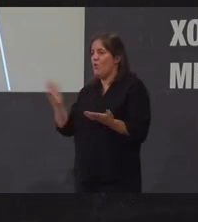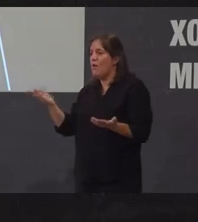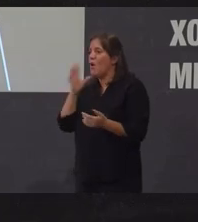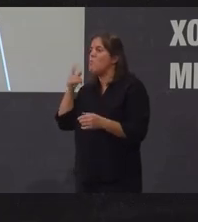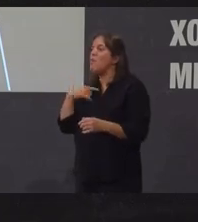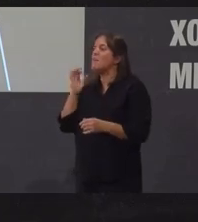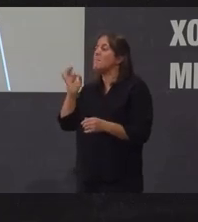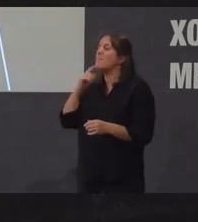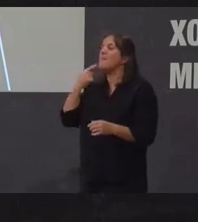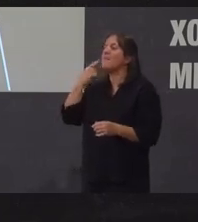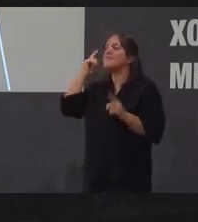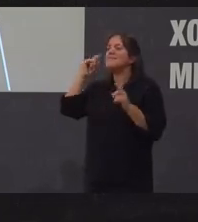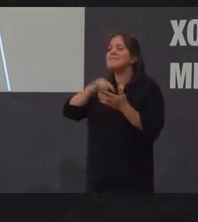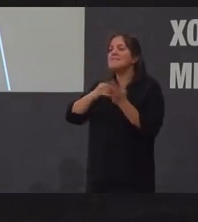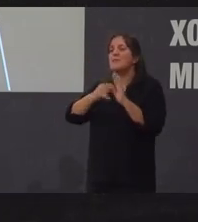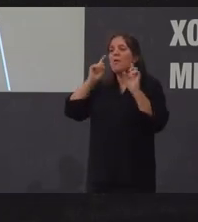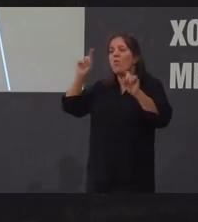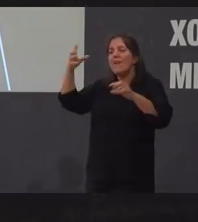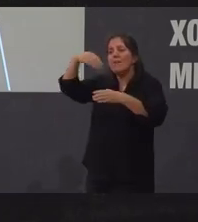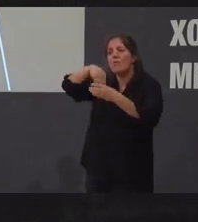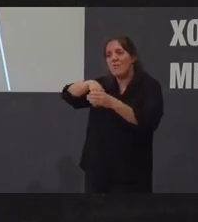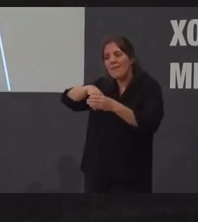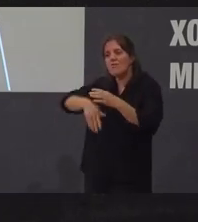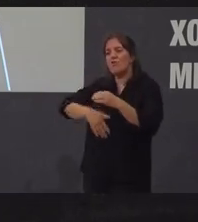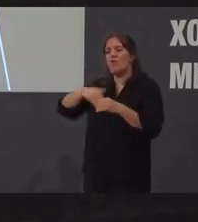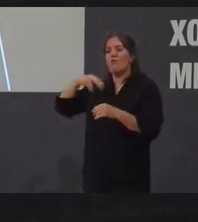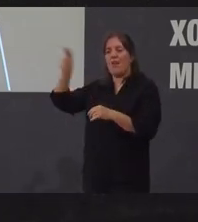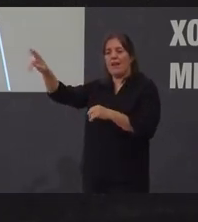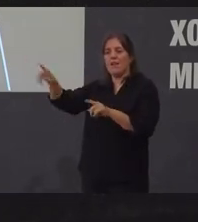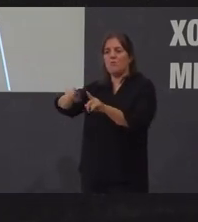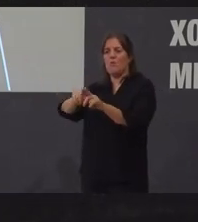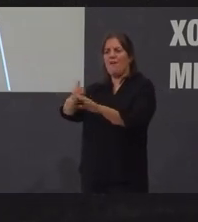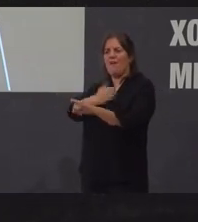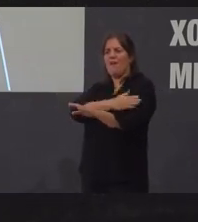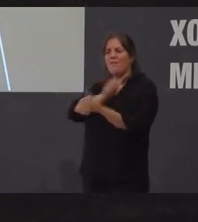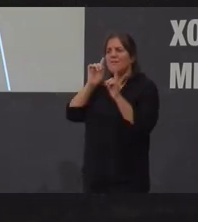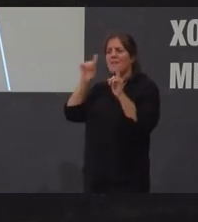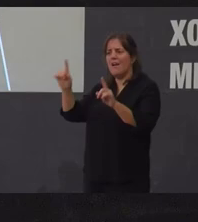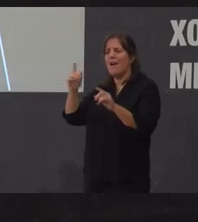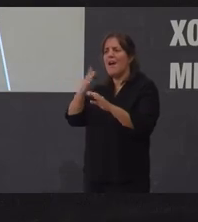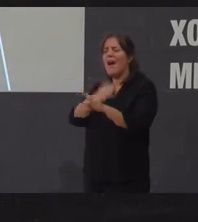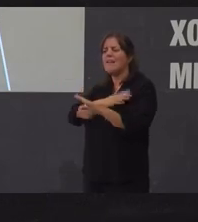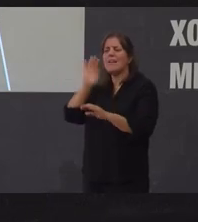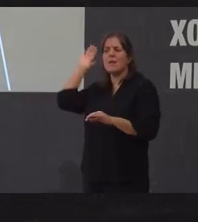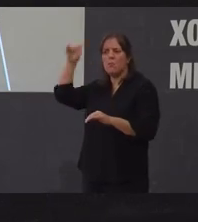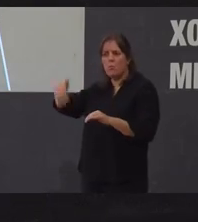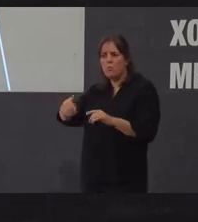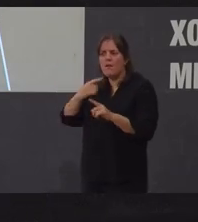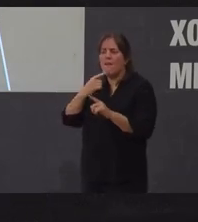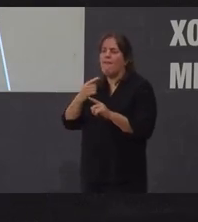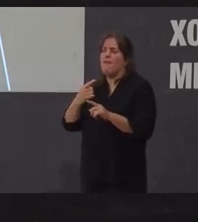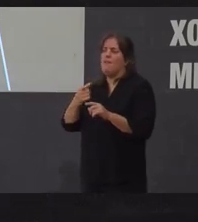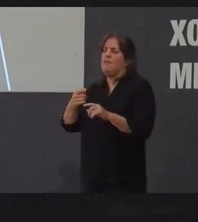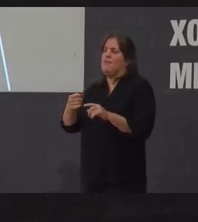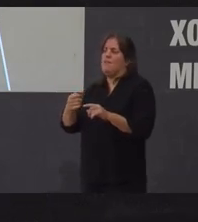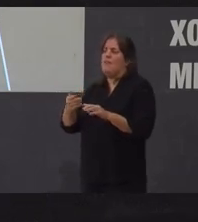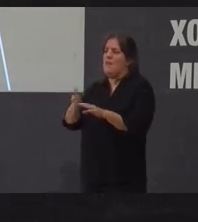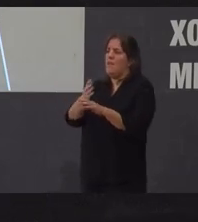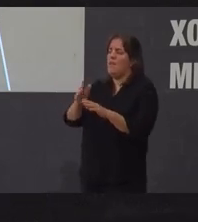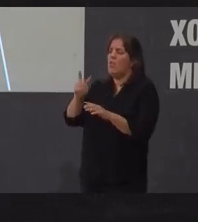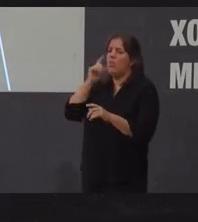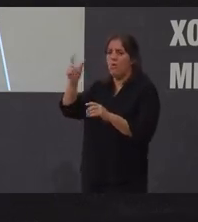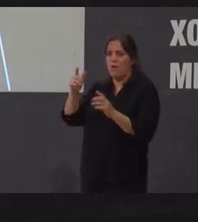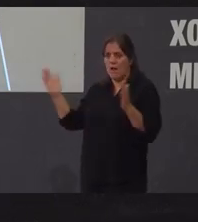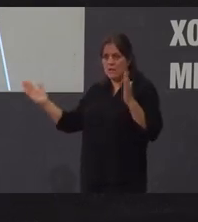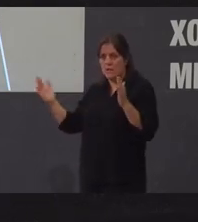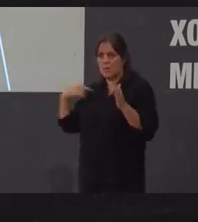educativo dentro do franquismo que xa antes da República e durante a República a educación